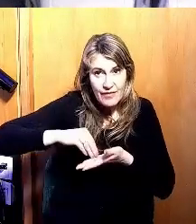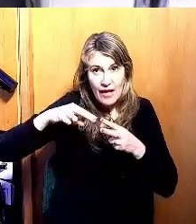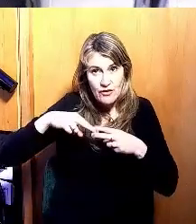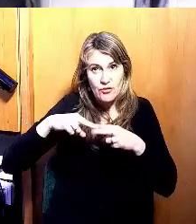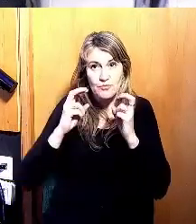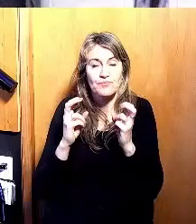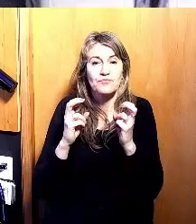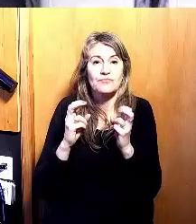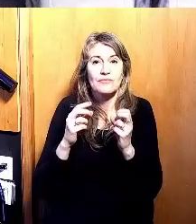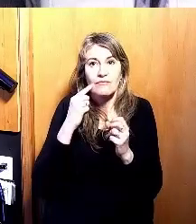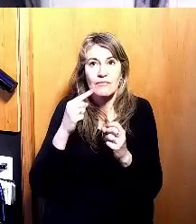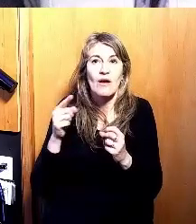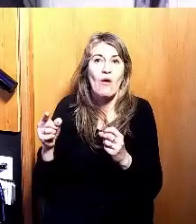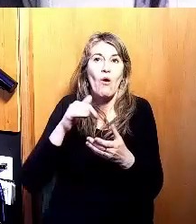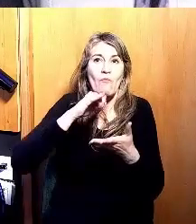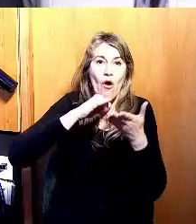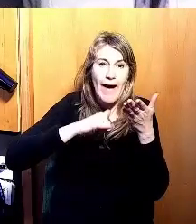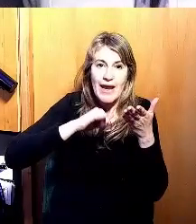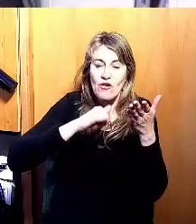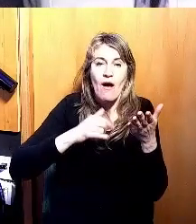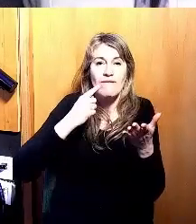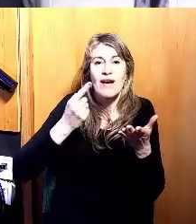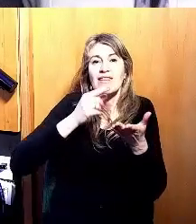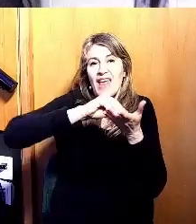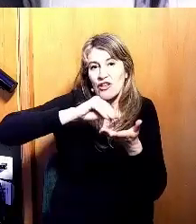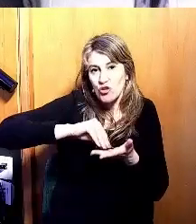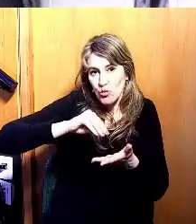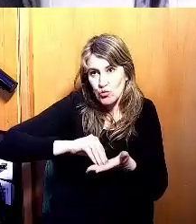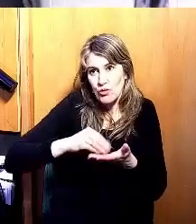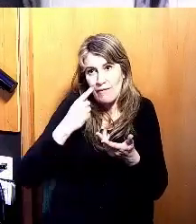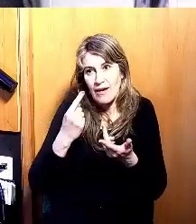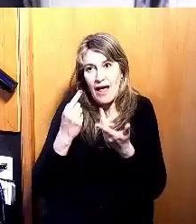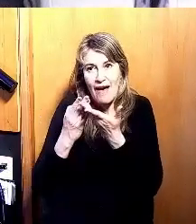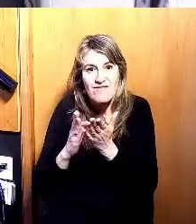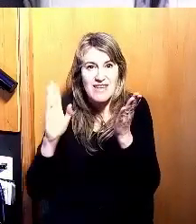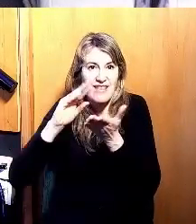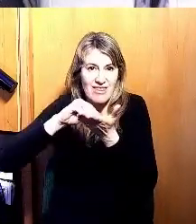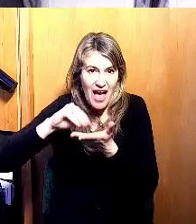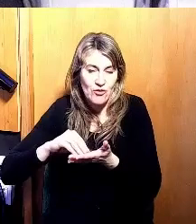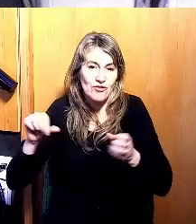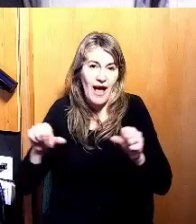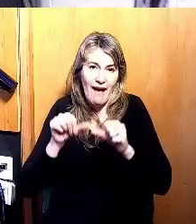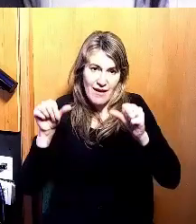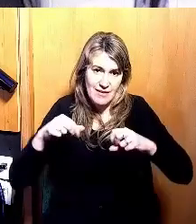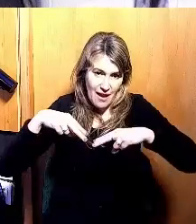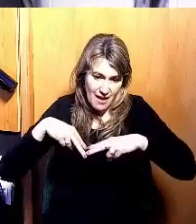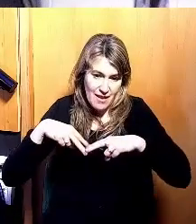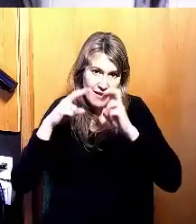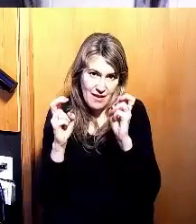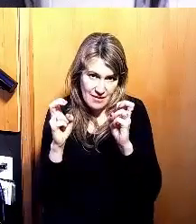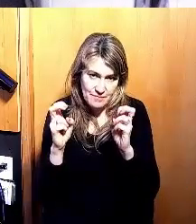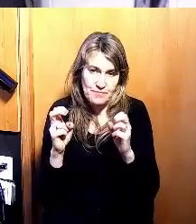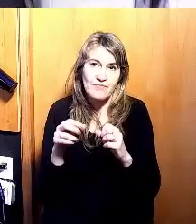primero homogeneizar y brindar los datos, abrirlos y realizar algún análisis. En esto de los análisis se